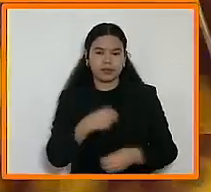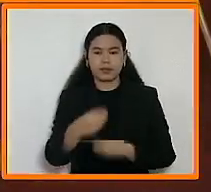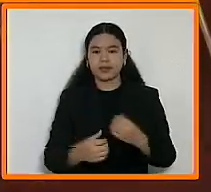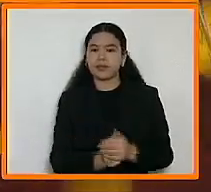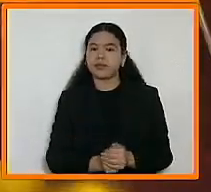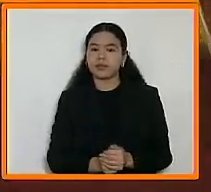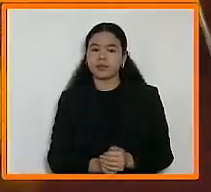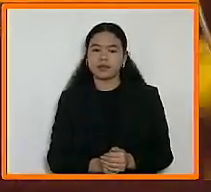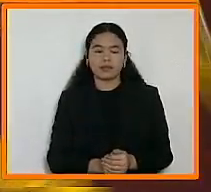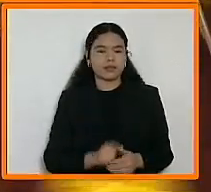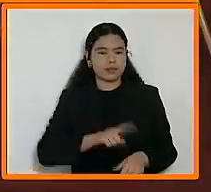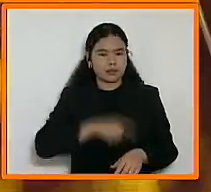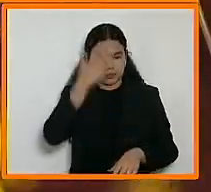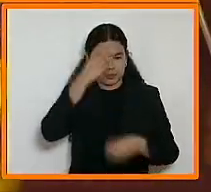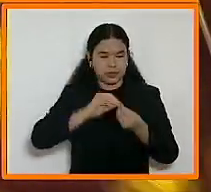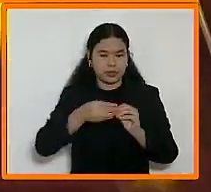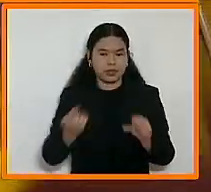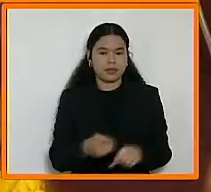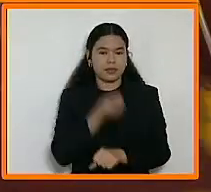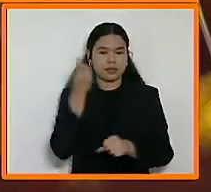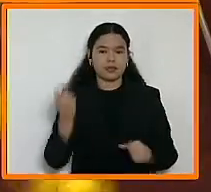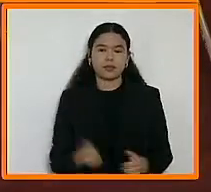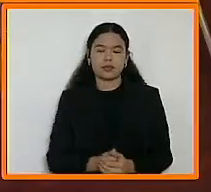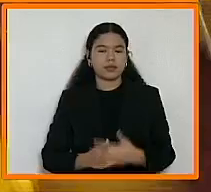sorteos. Tu primer número ganador es